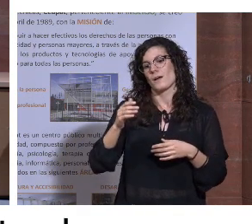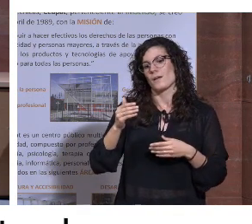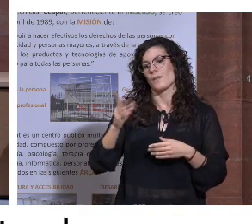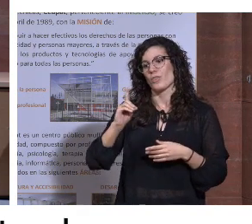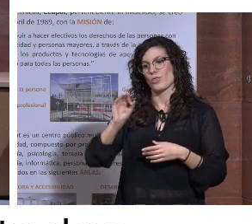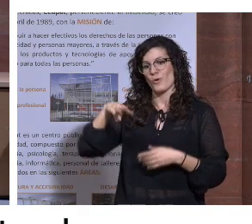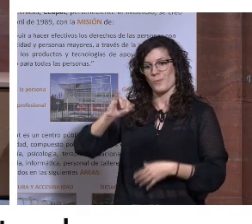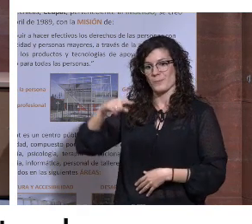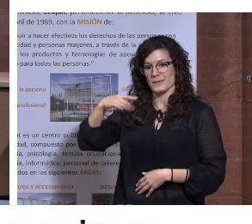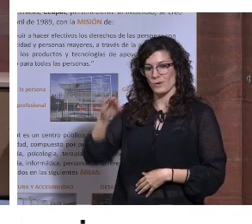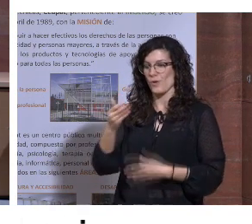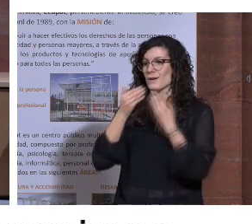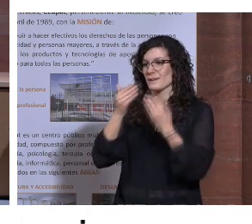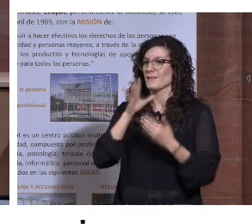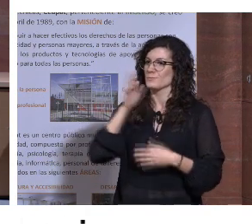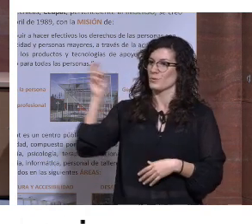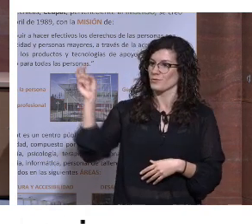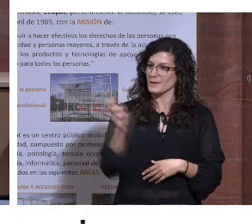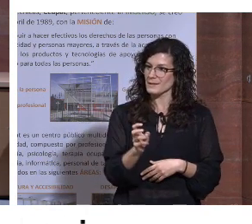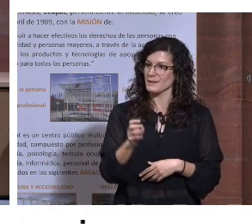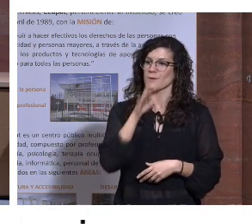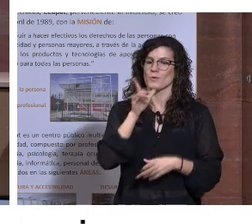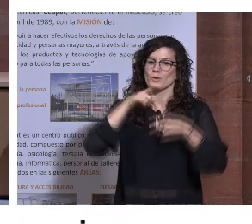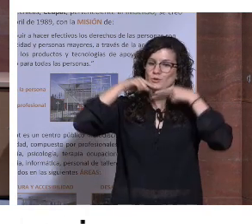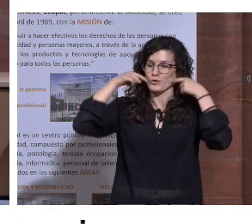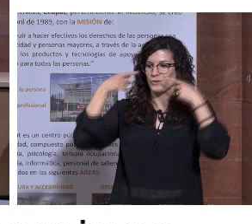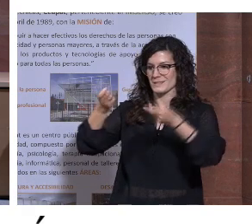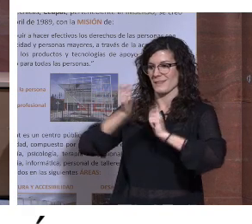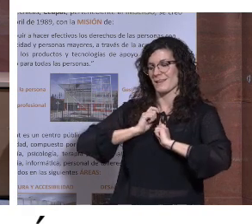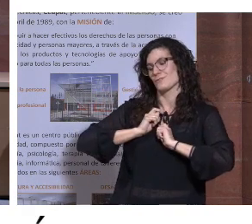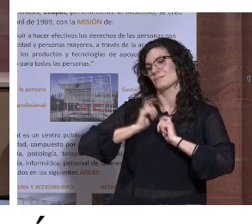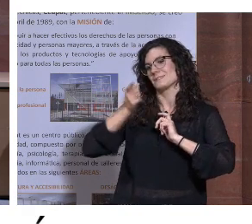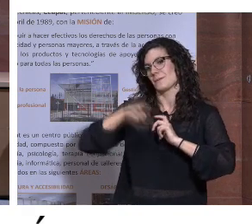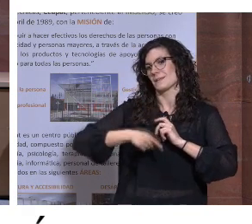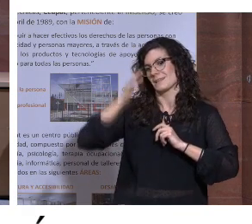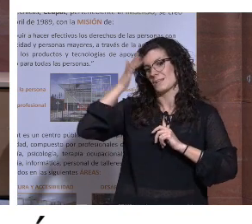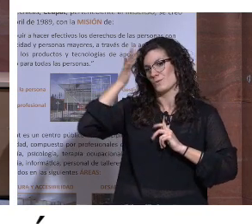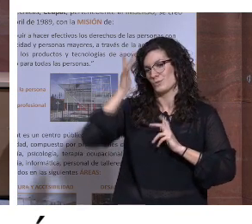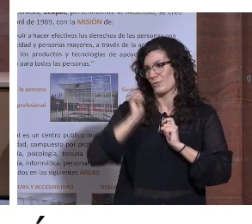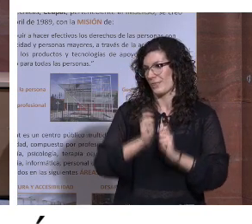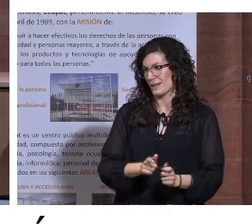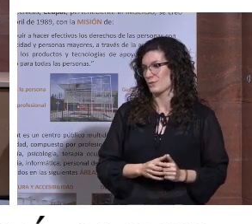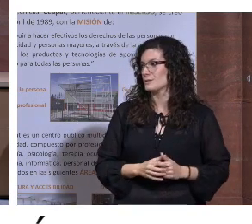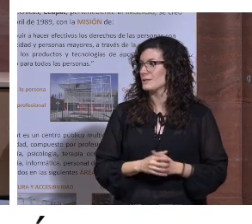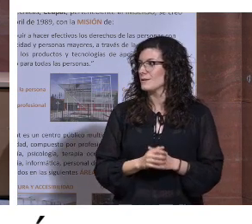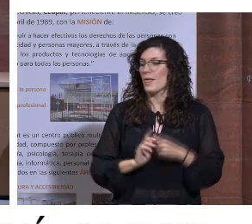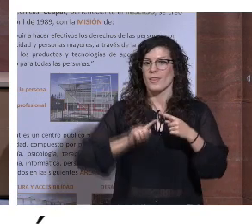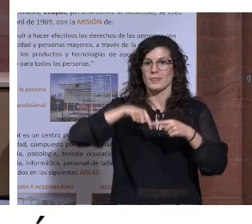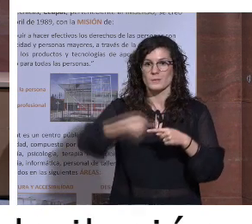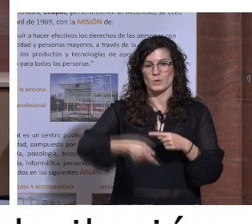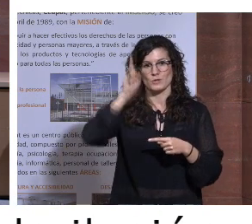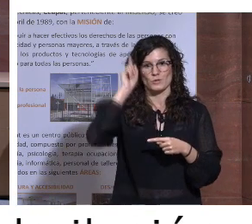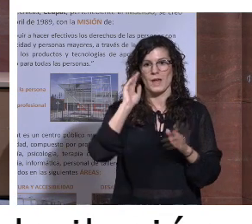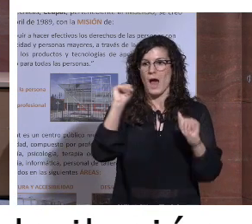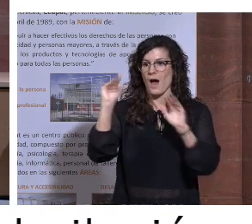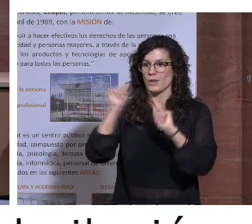por estar aquí y por regalarnos así otra sonrisa más de ilusión, ¿no? Después no sé cómo deciros adiós,